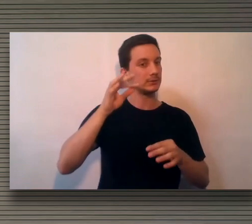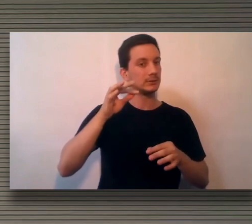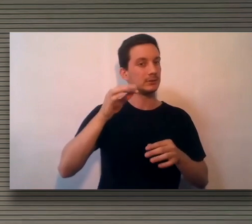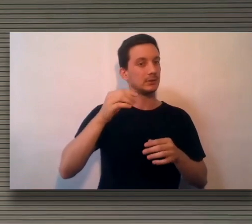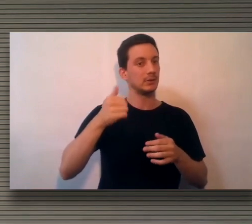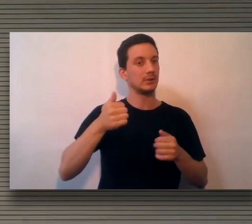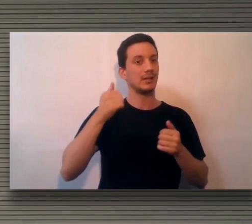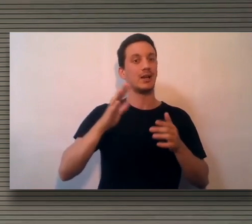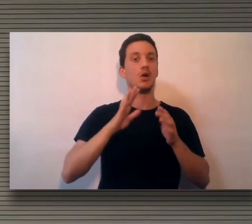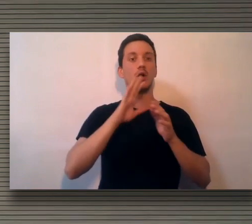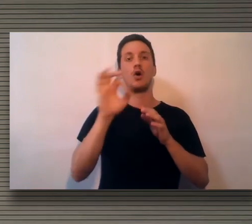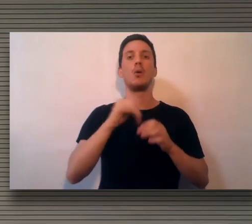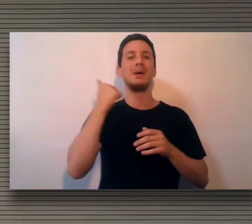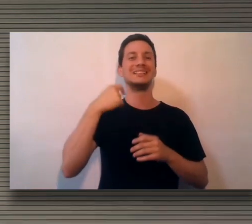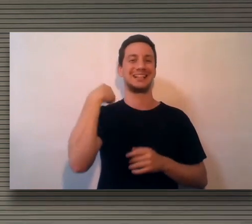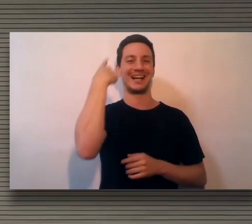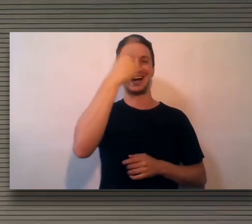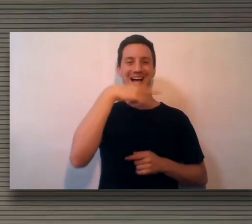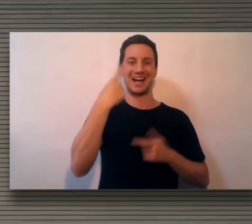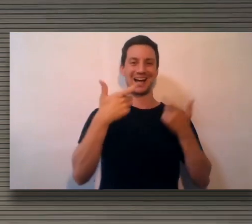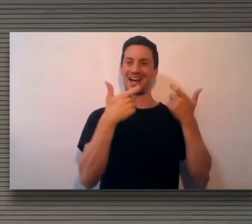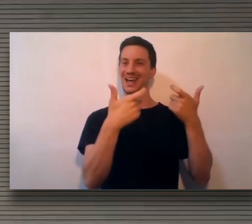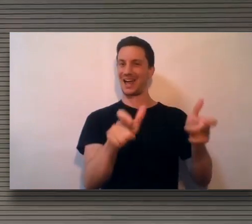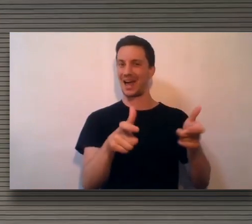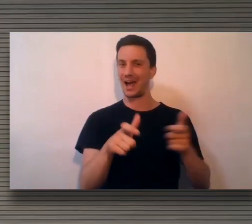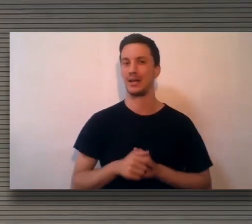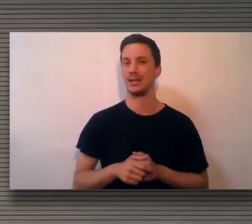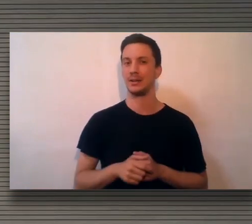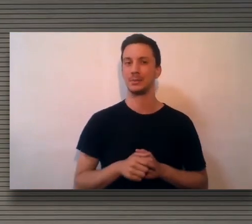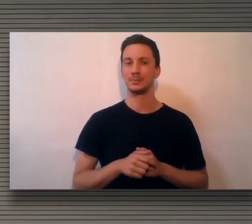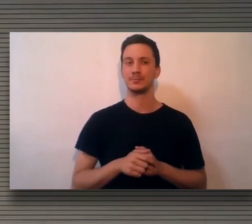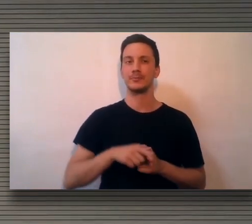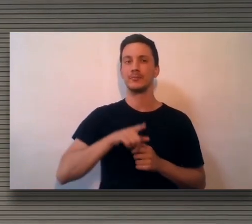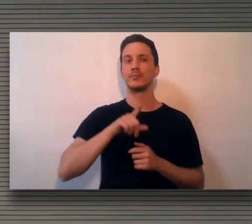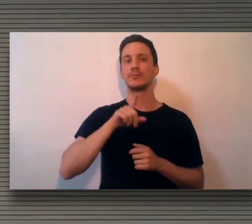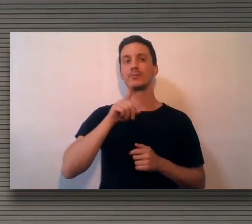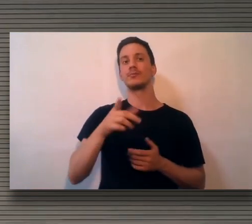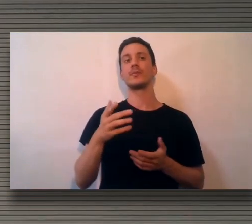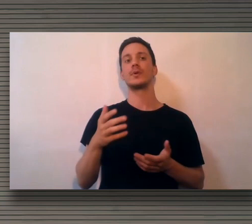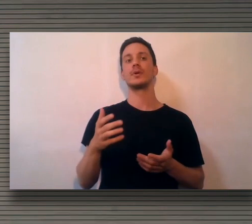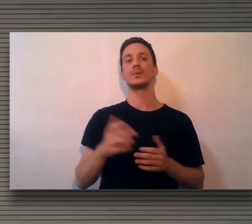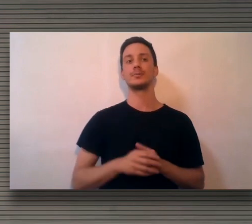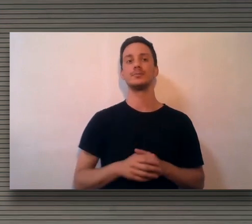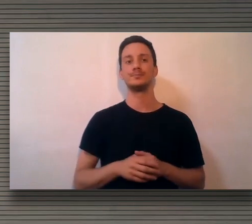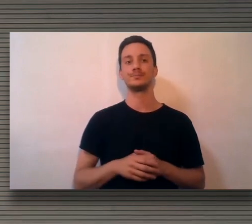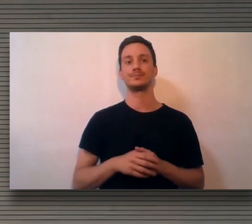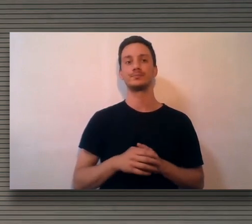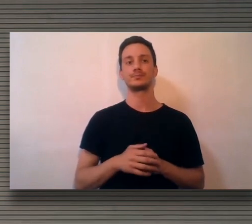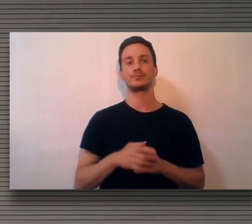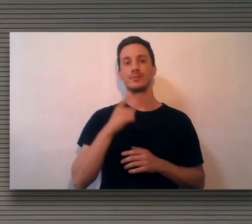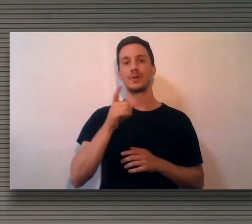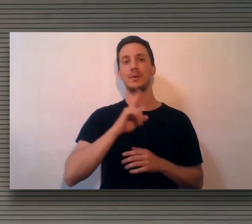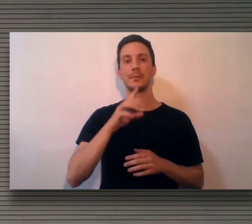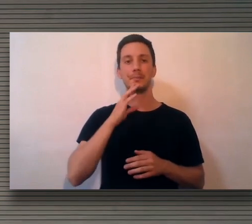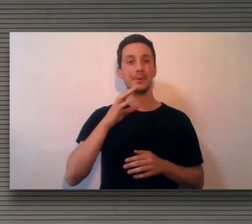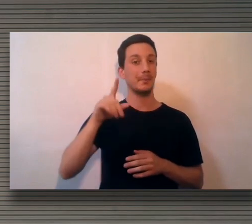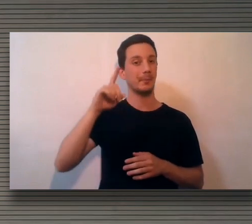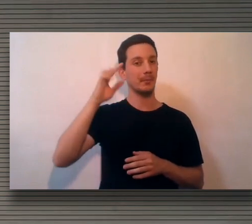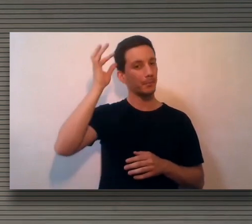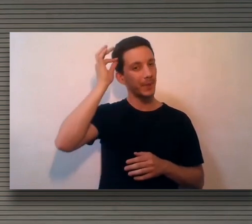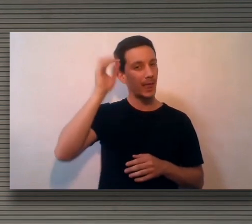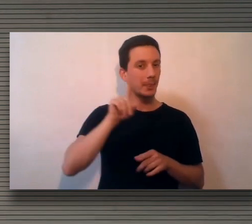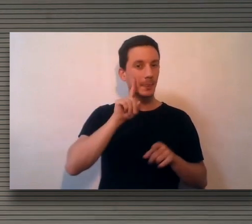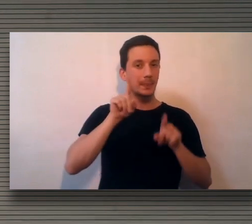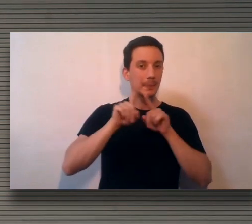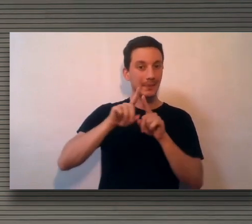la queratosis pilar de la cara. Bueno, esto es como si es de cada pelito, ¿no? Alrededor del